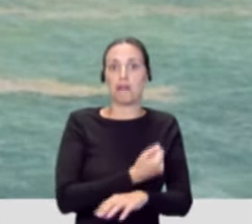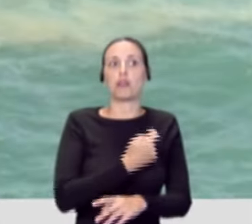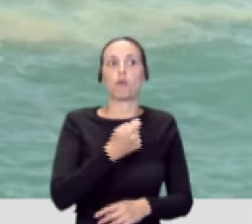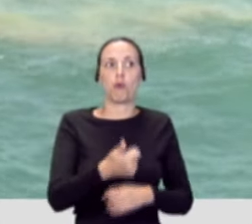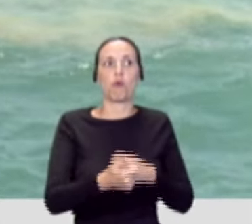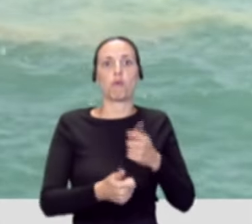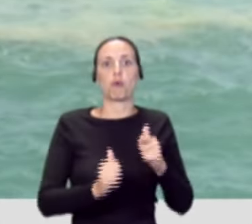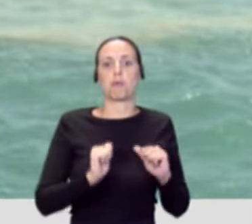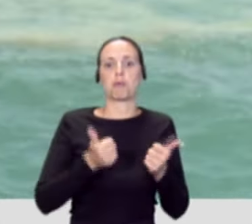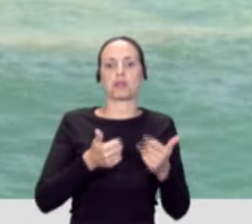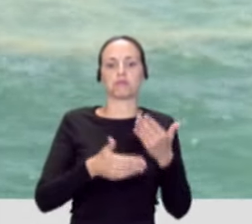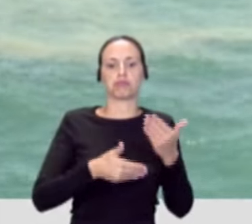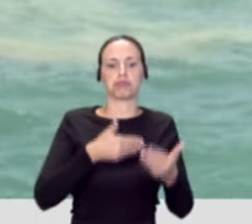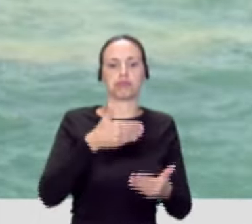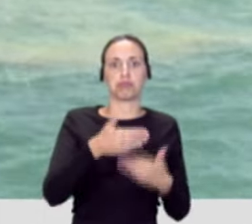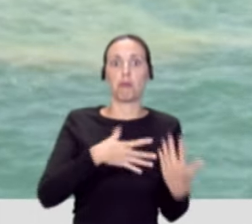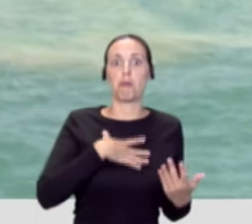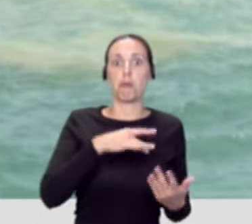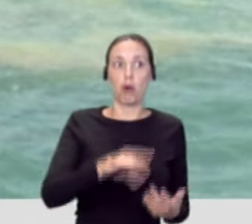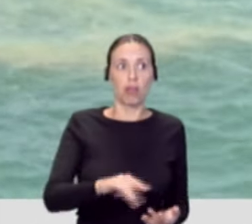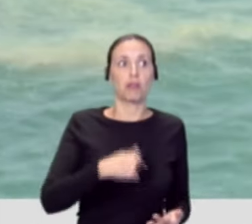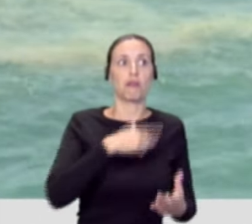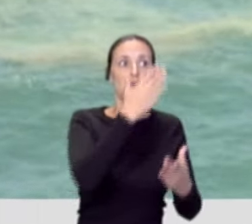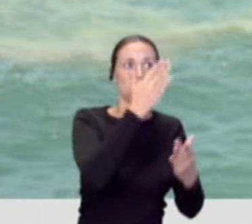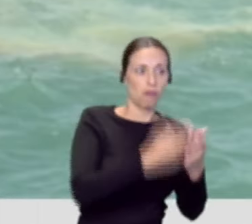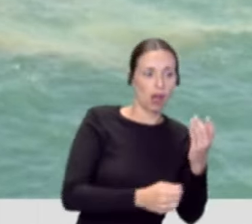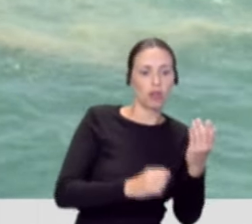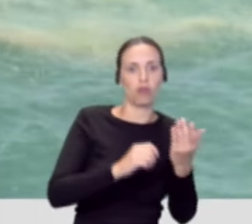y corrigiendo, y yo estoy seguro que a medio plazo, con